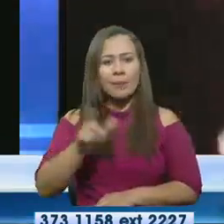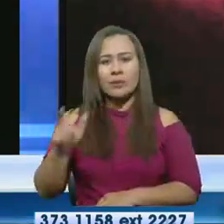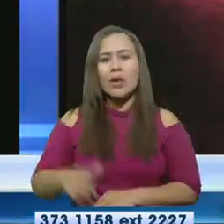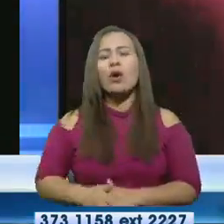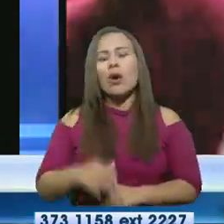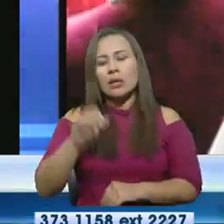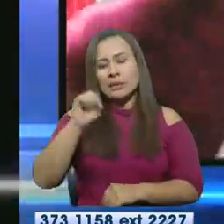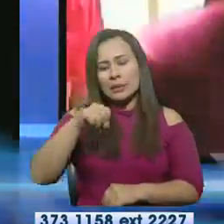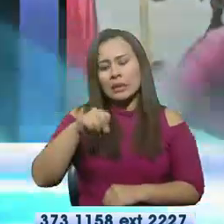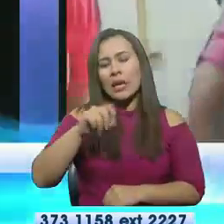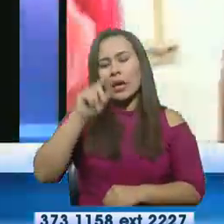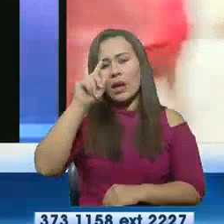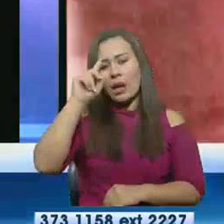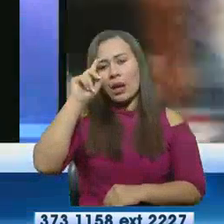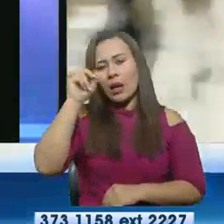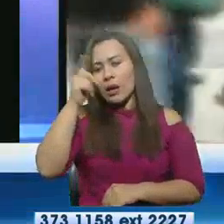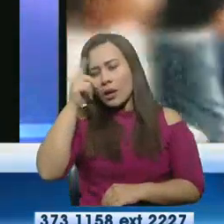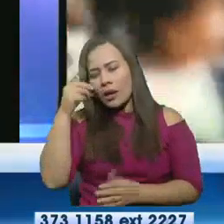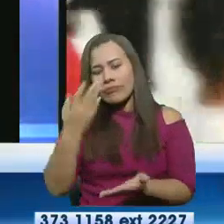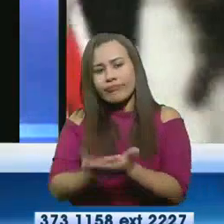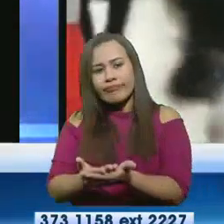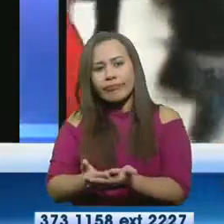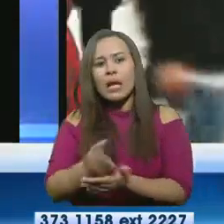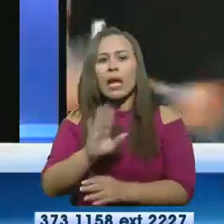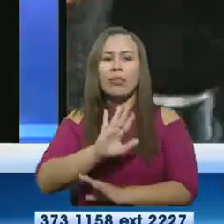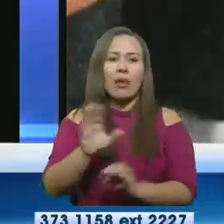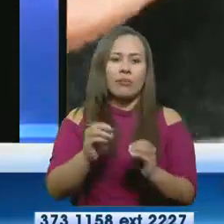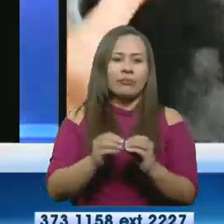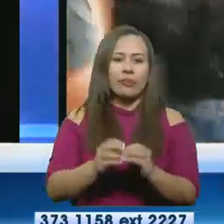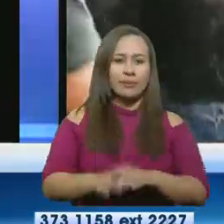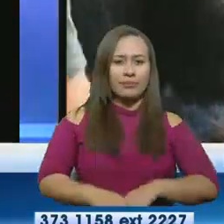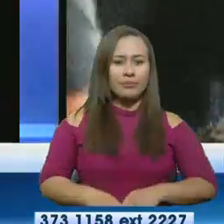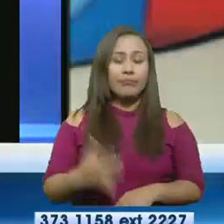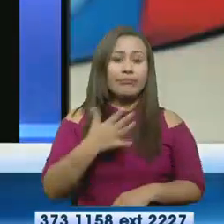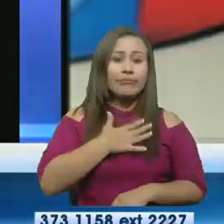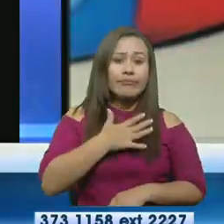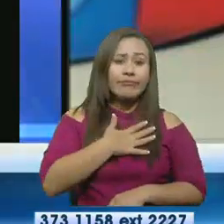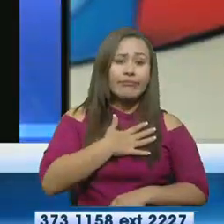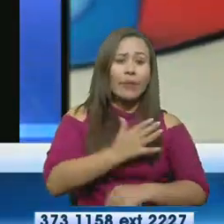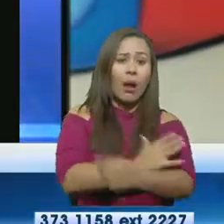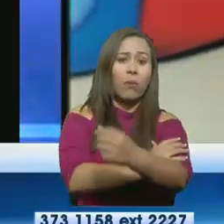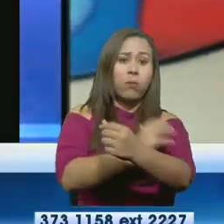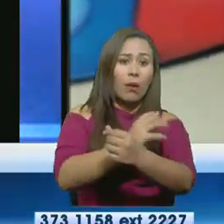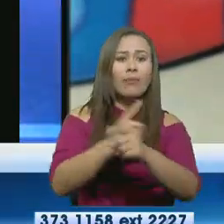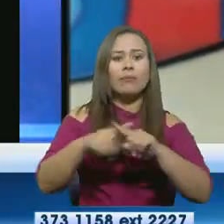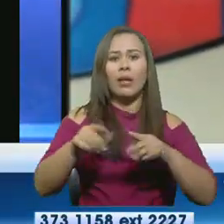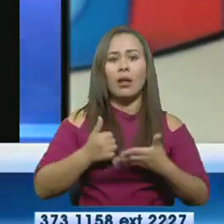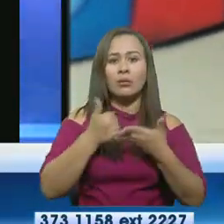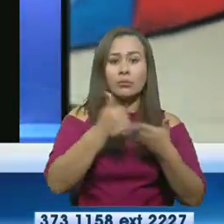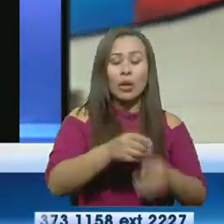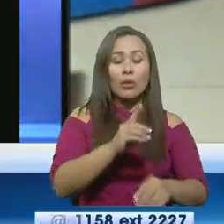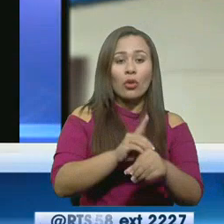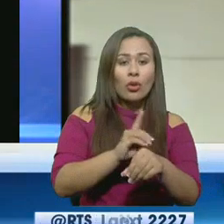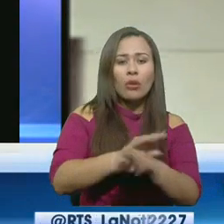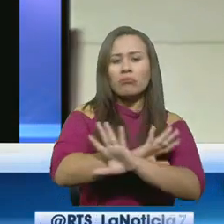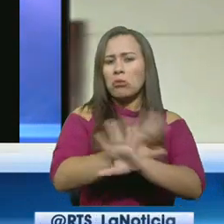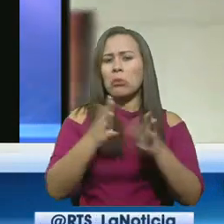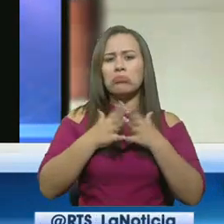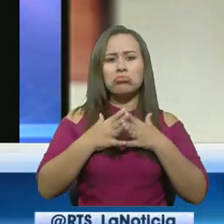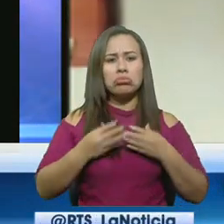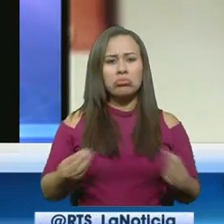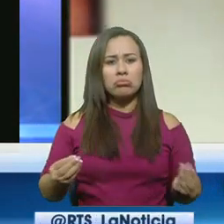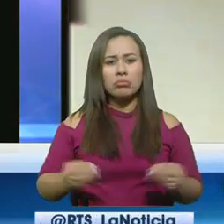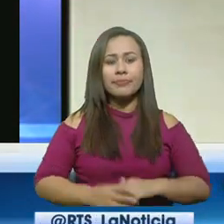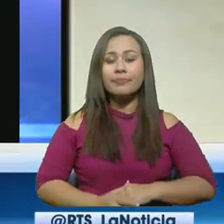desmayadas, algunos por traumatismos, pero nada que repercuta en la pérdida humana.